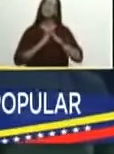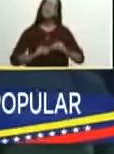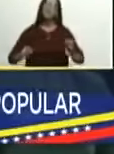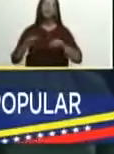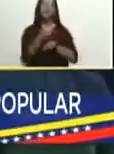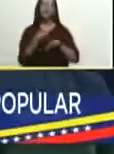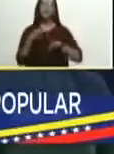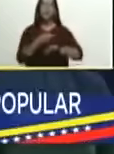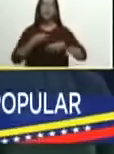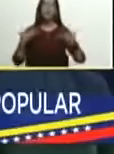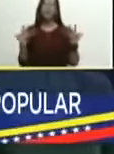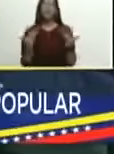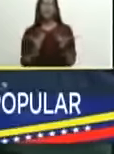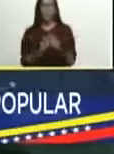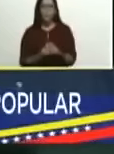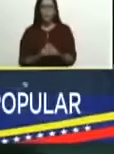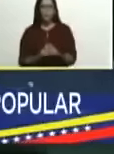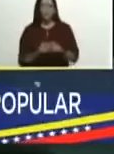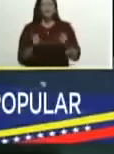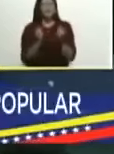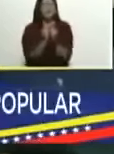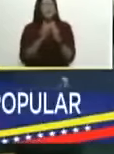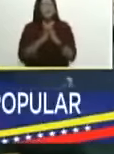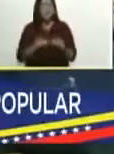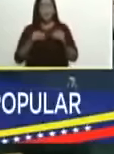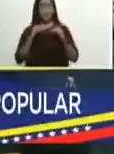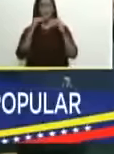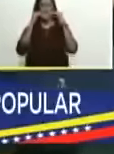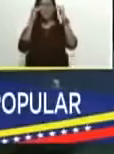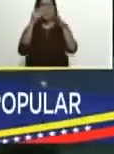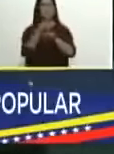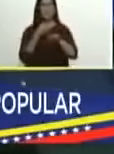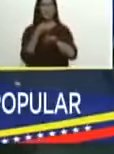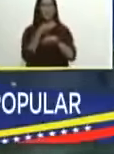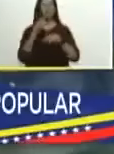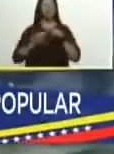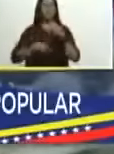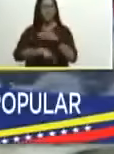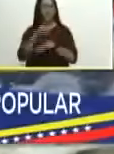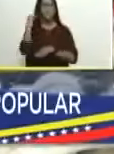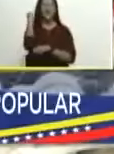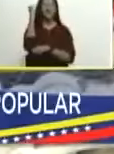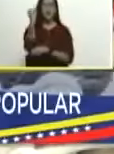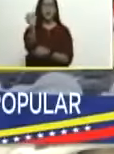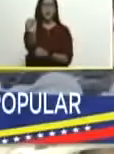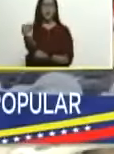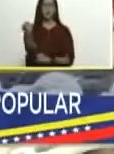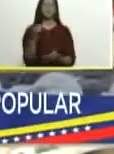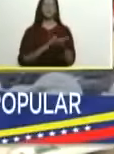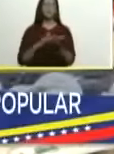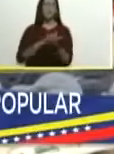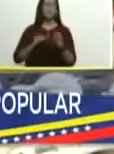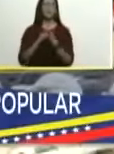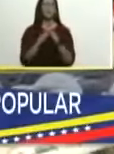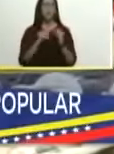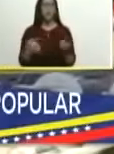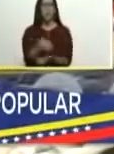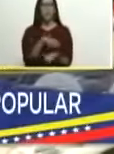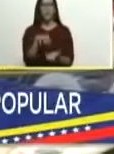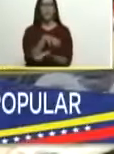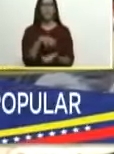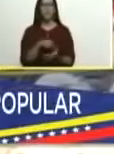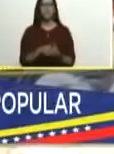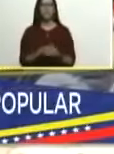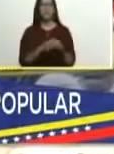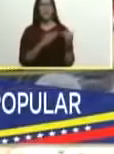en conjunto con todos los niveles de gobierno que vamos a lograr subsanar todos los problemas